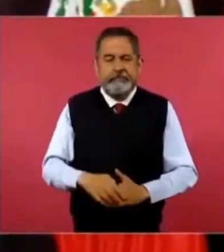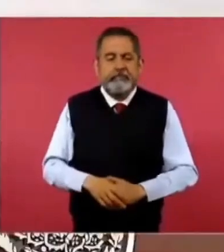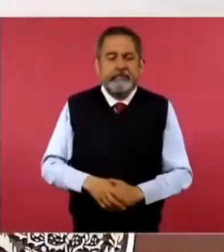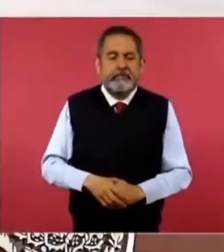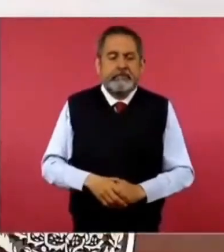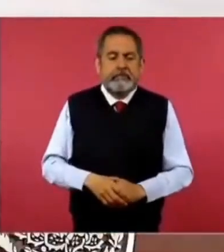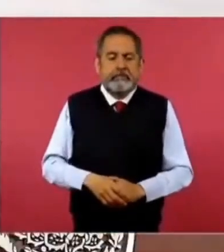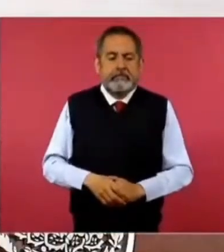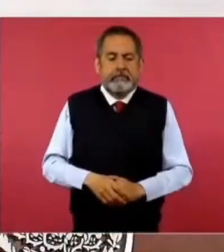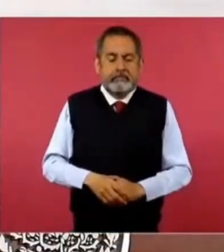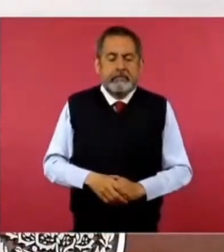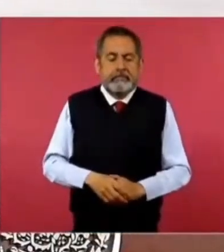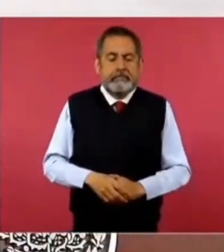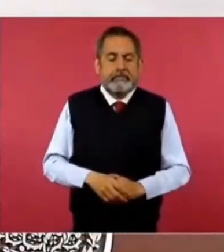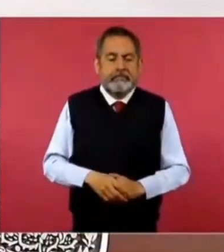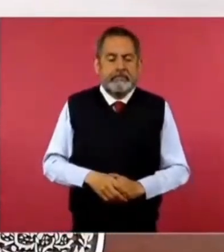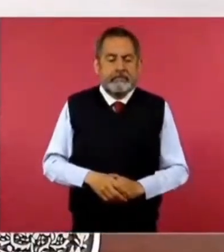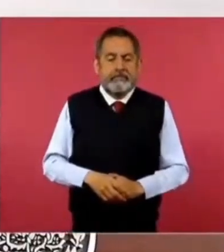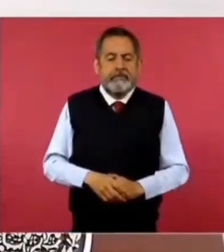cosas